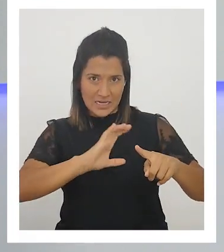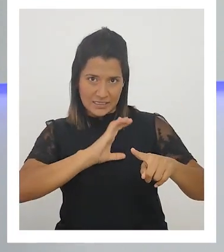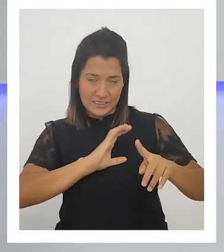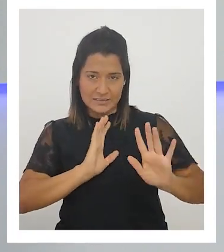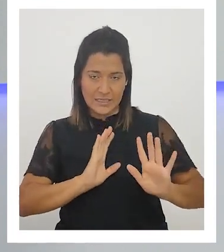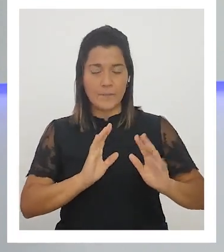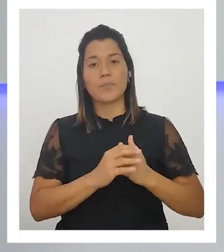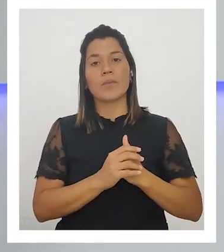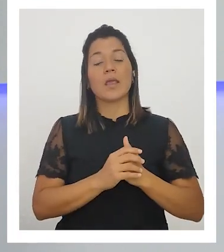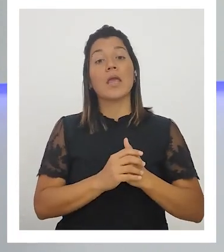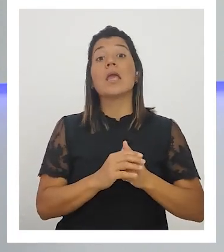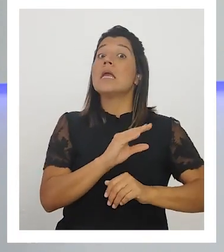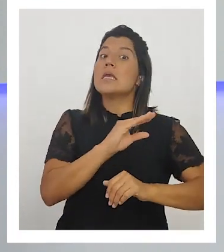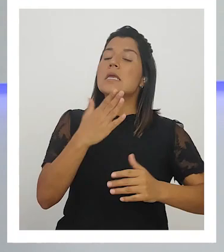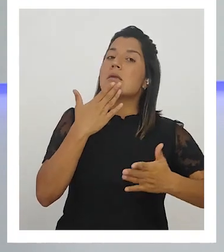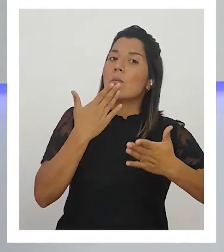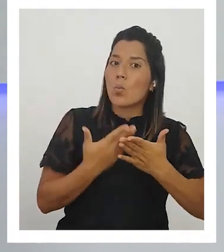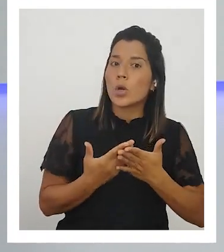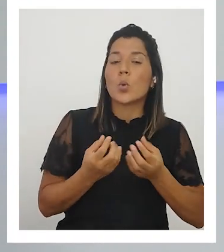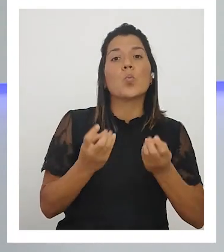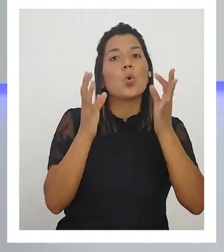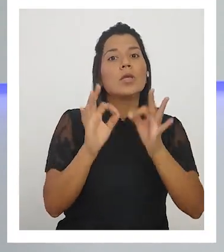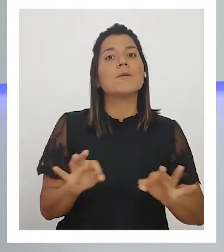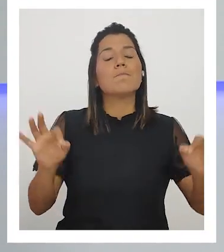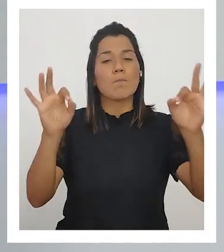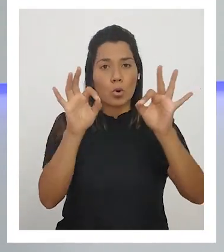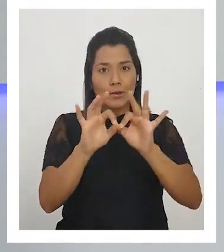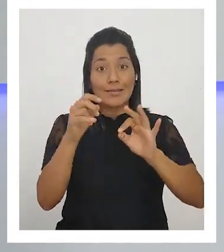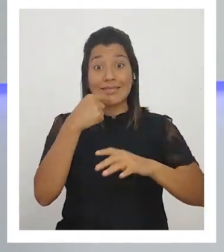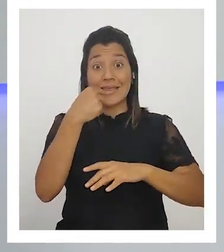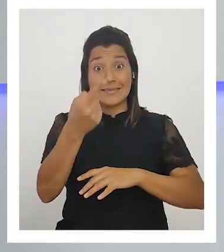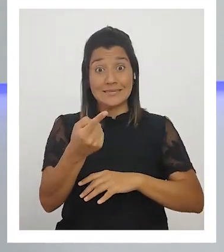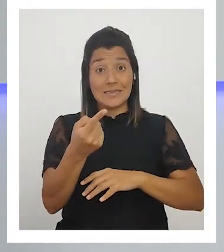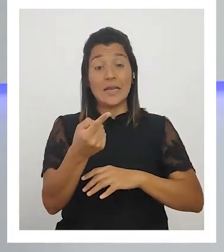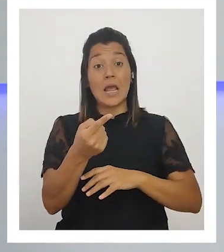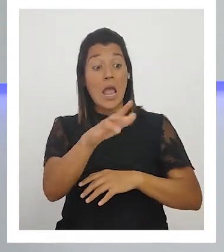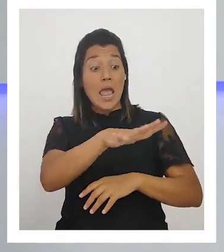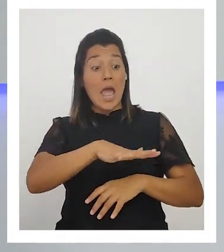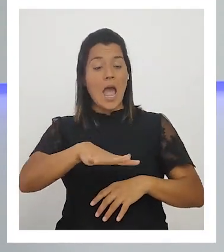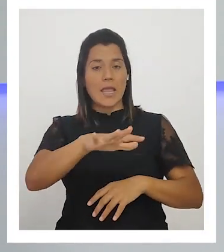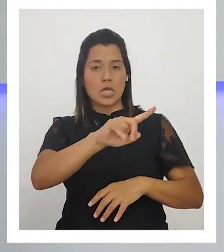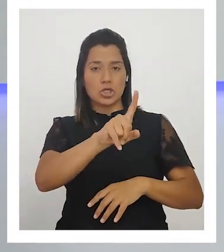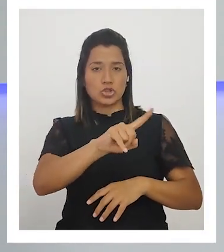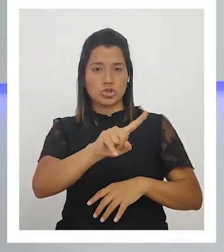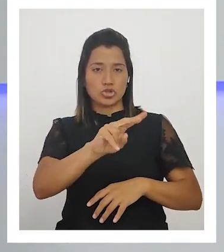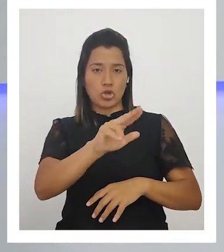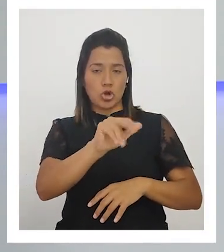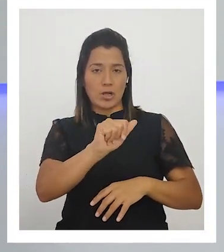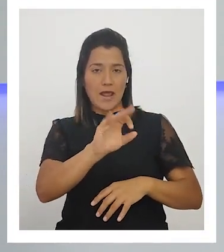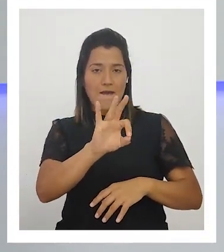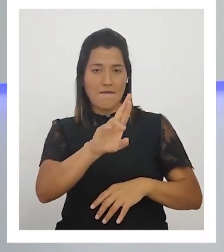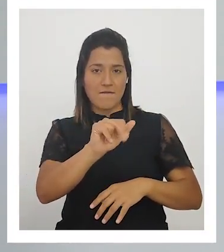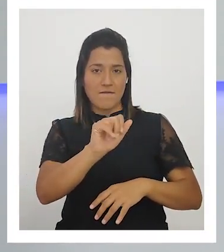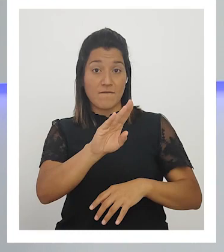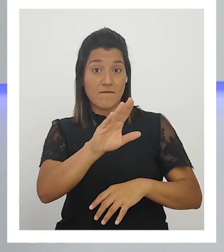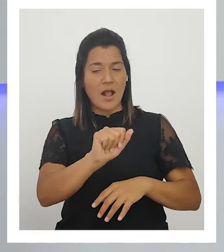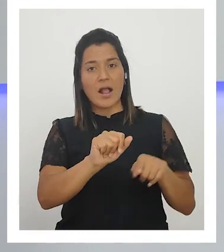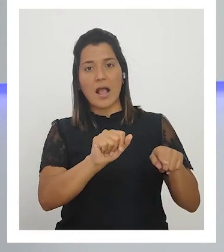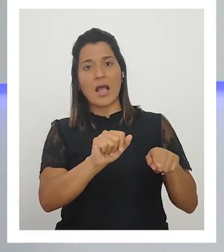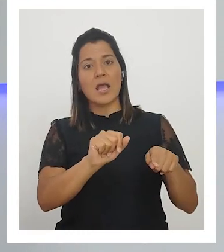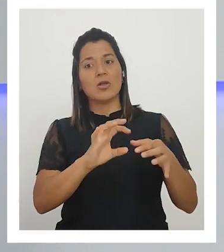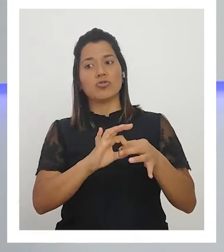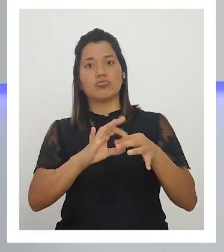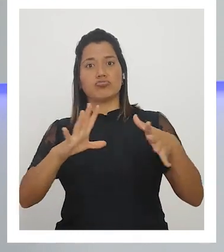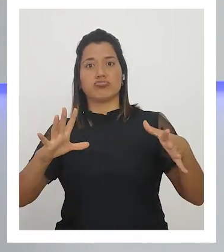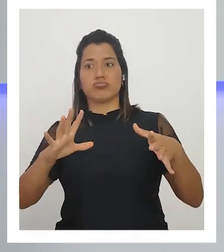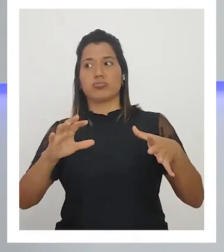decir que no es tampoco que la economía de zona franca está completamente desligada del resto. O sea, todas las personas que